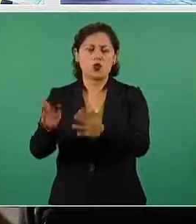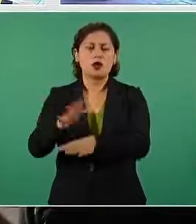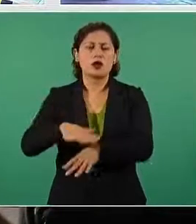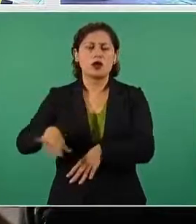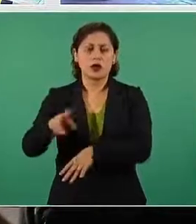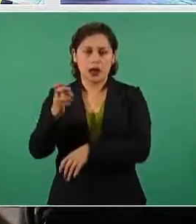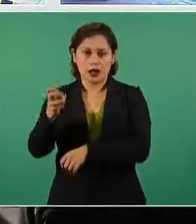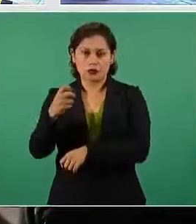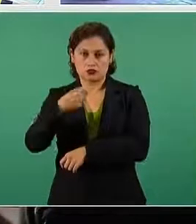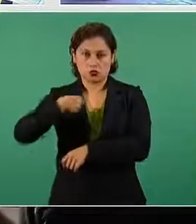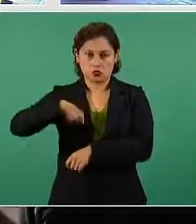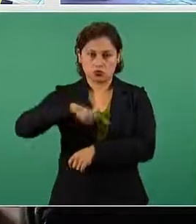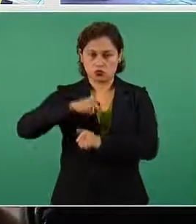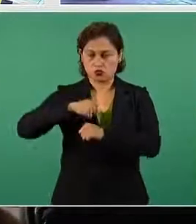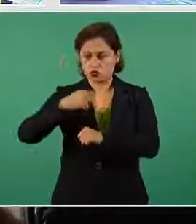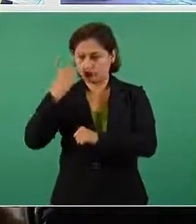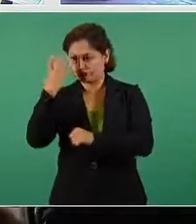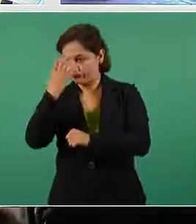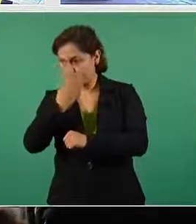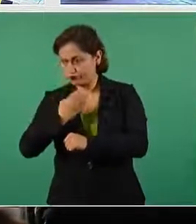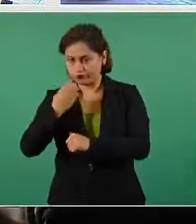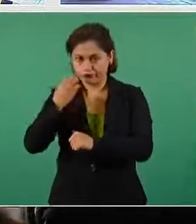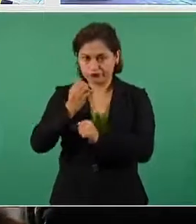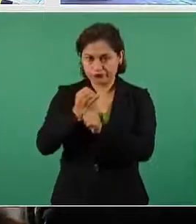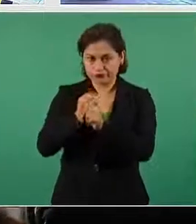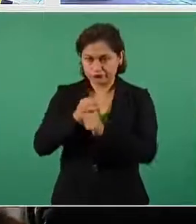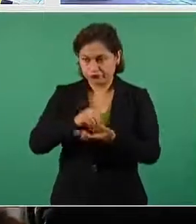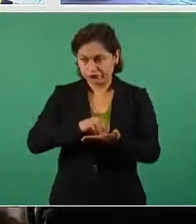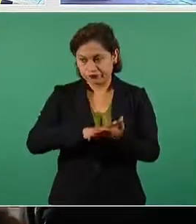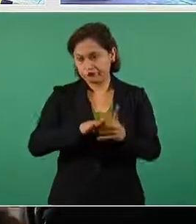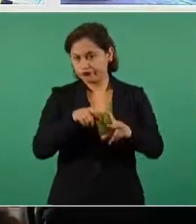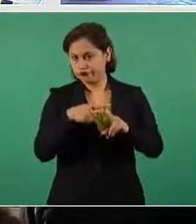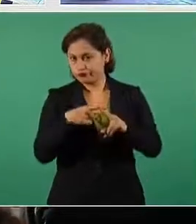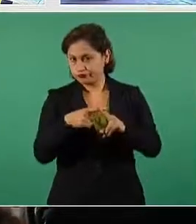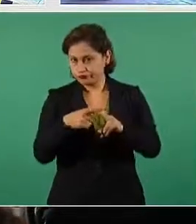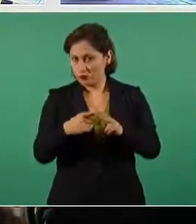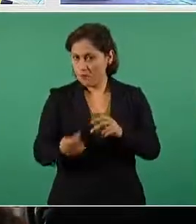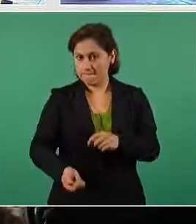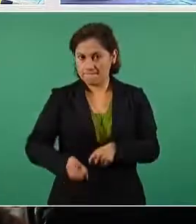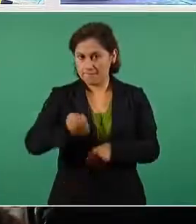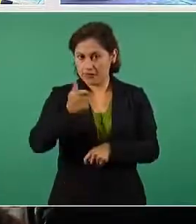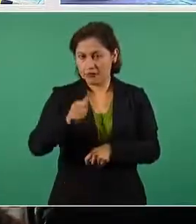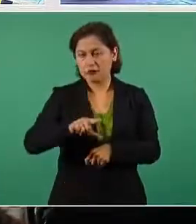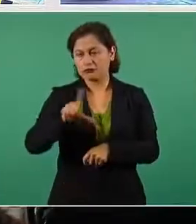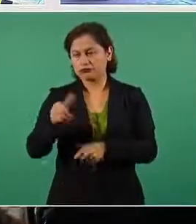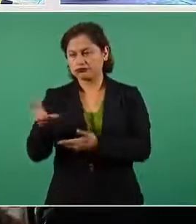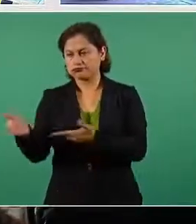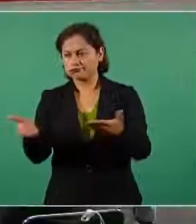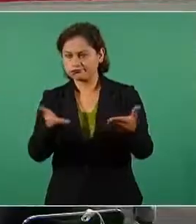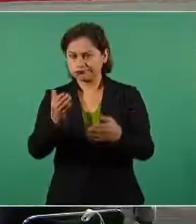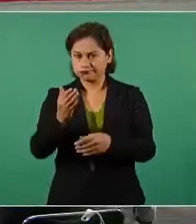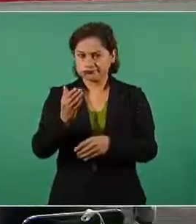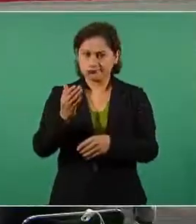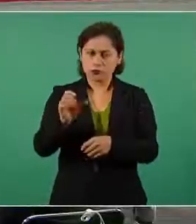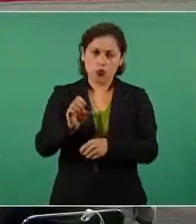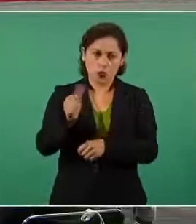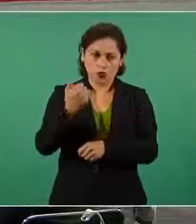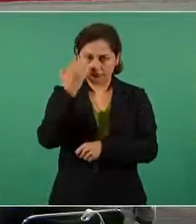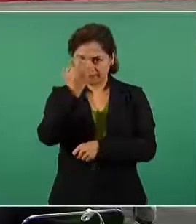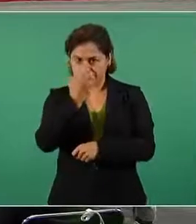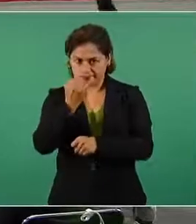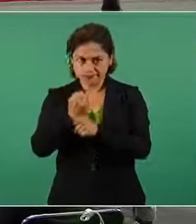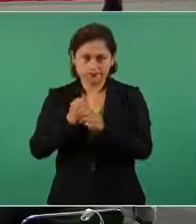haciendo ahí de reconocimientos y pues el cálculo que realizó de lo que podía estar siendo afectado en ese momento.